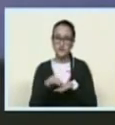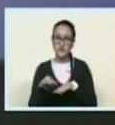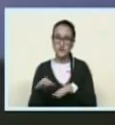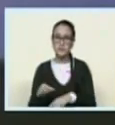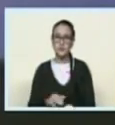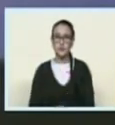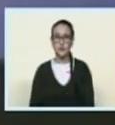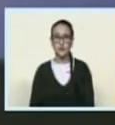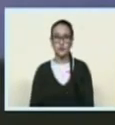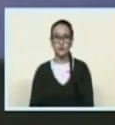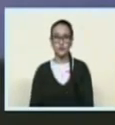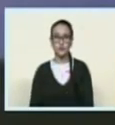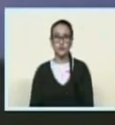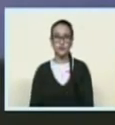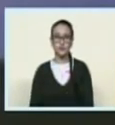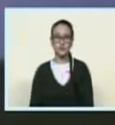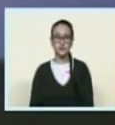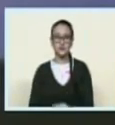Plaza,